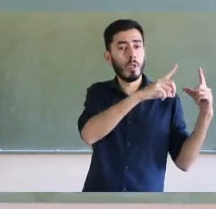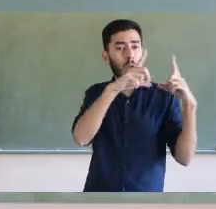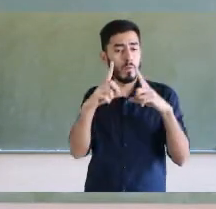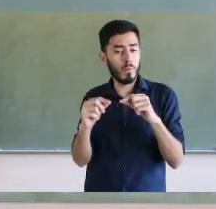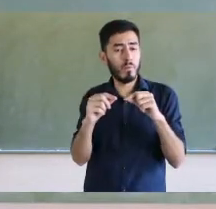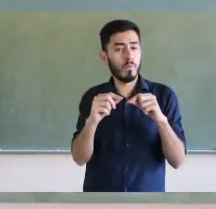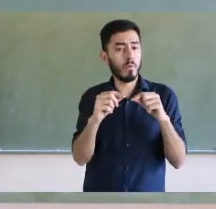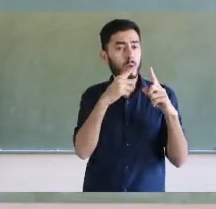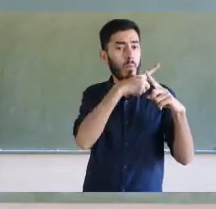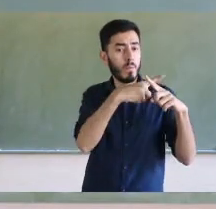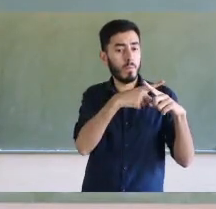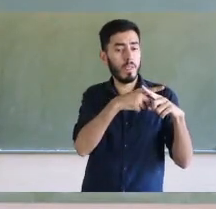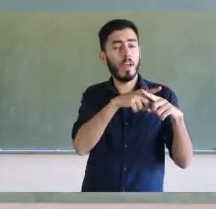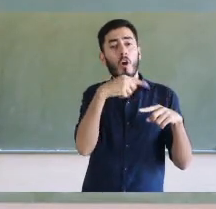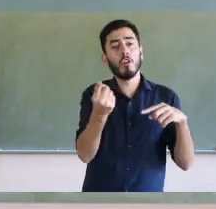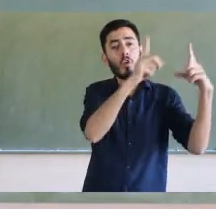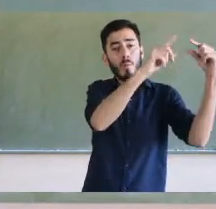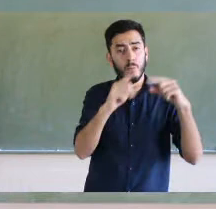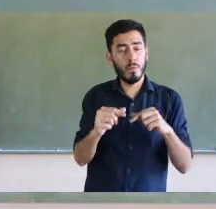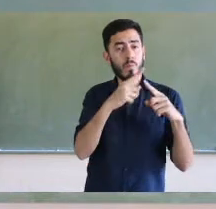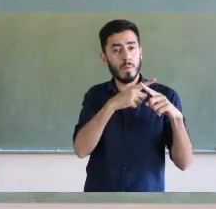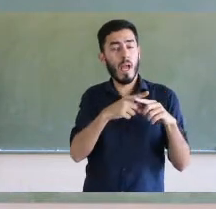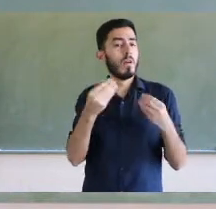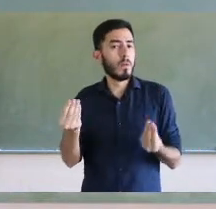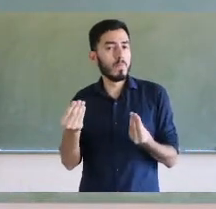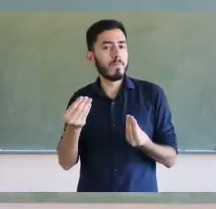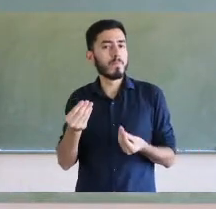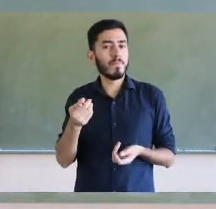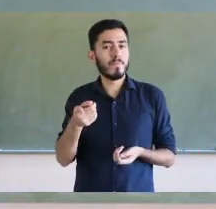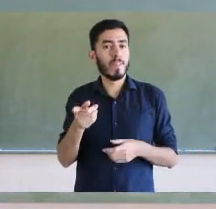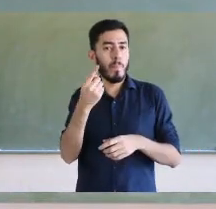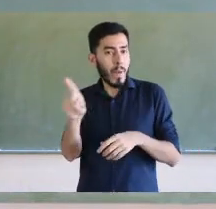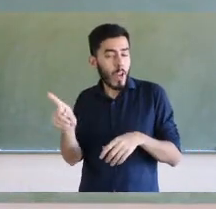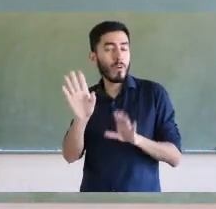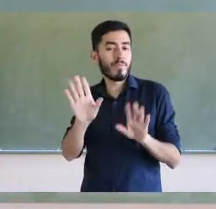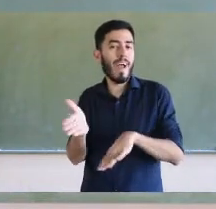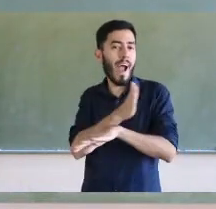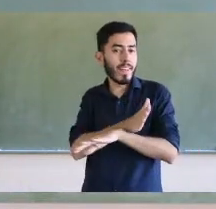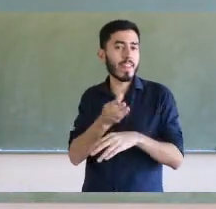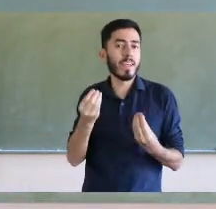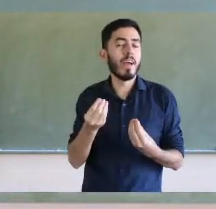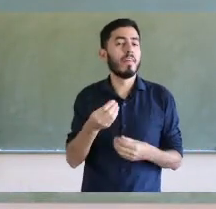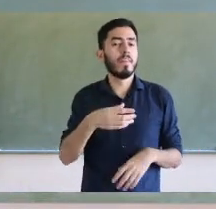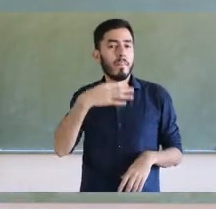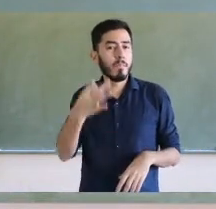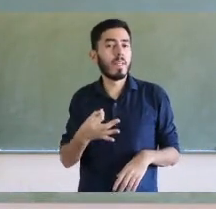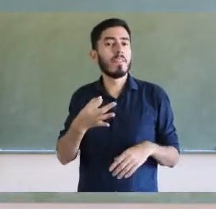de las fracciones y denominadores. ¿Qué sucede? Antes de hacer esto, lo preferente es